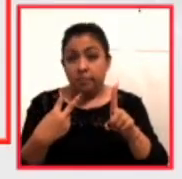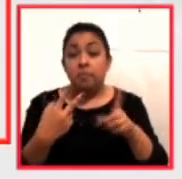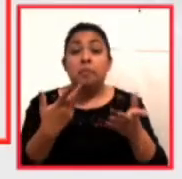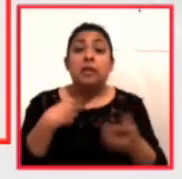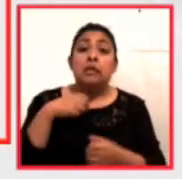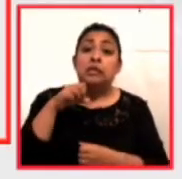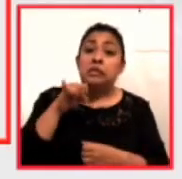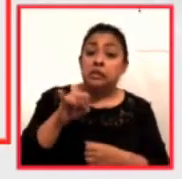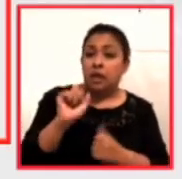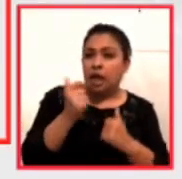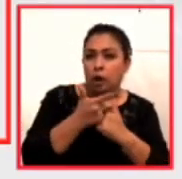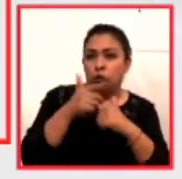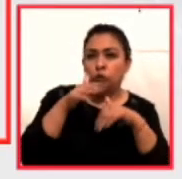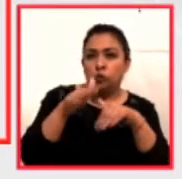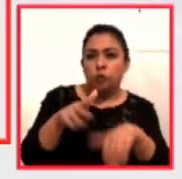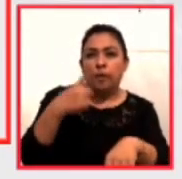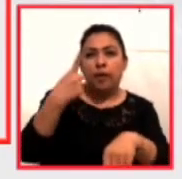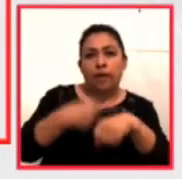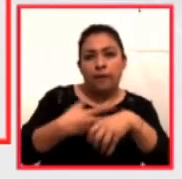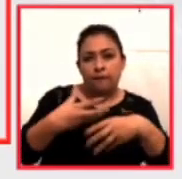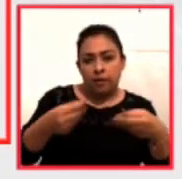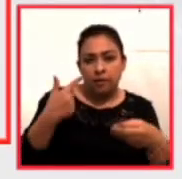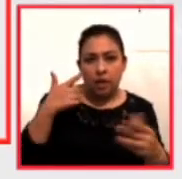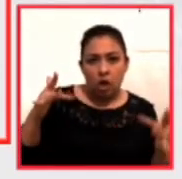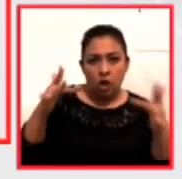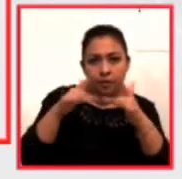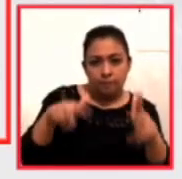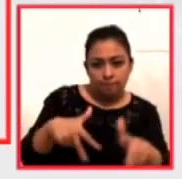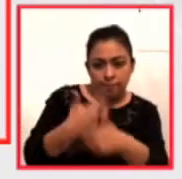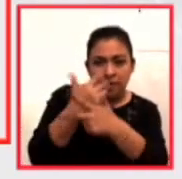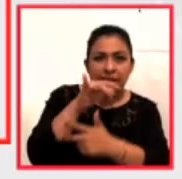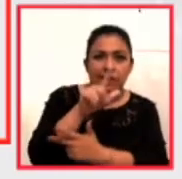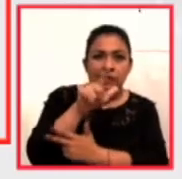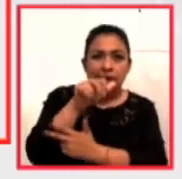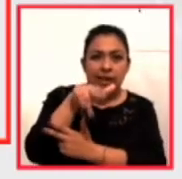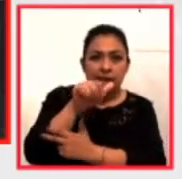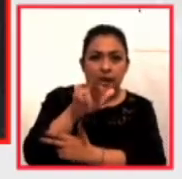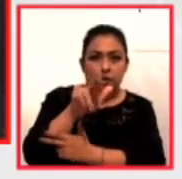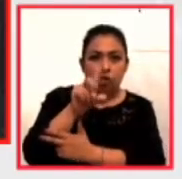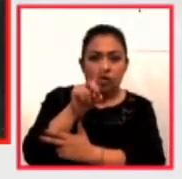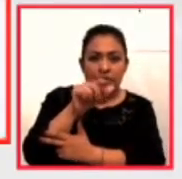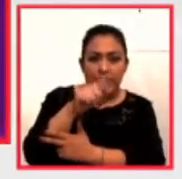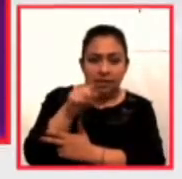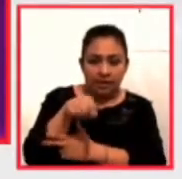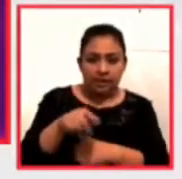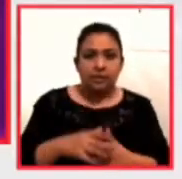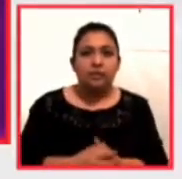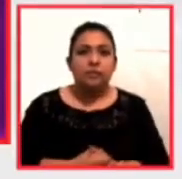Seguramente algo que tiene que ver con la pandemia. Vamos sí. Con Ileana Rodríguez Santibáñez. ¿Dónde vas?